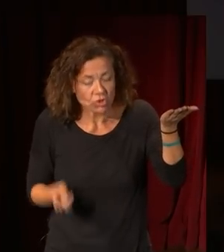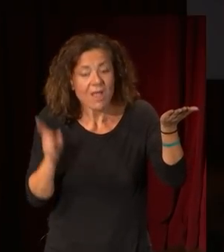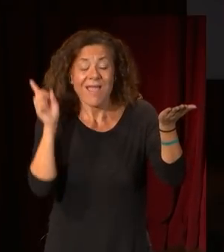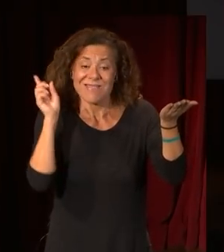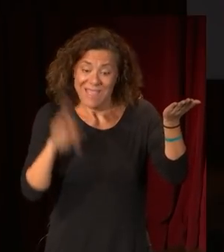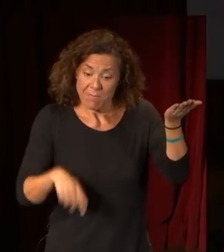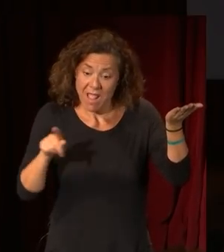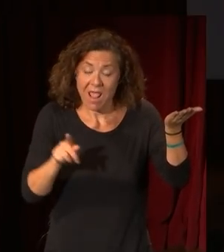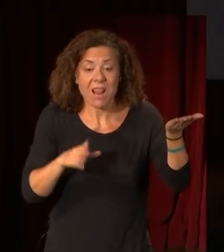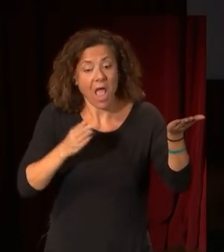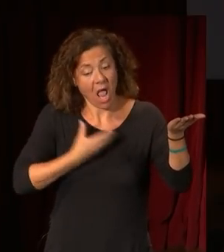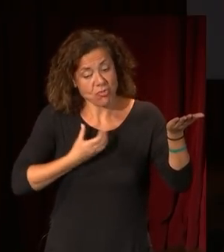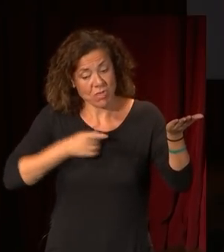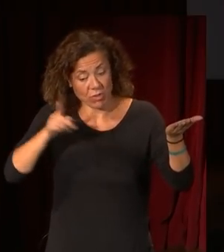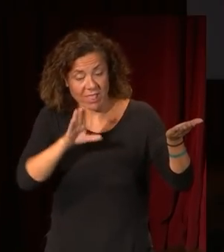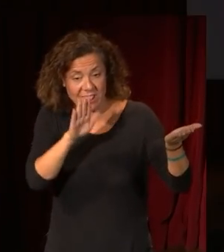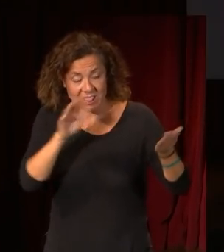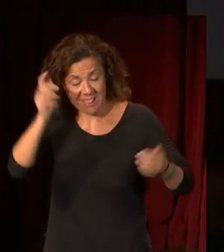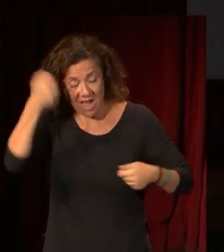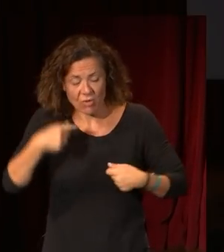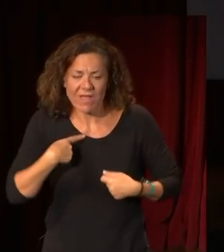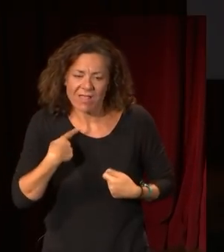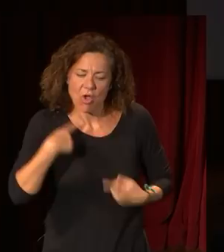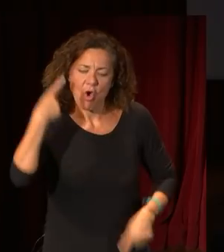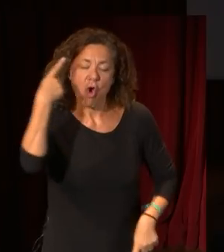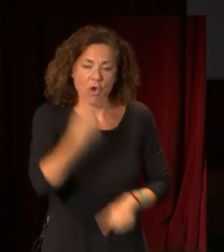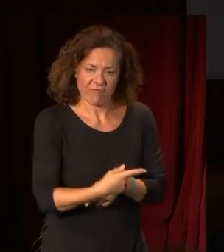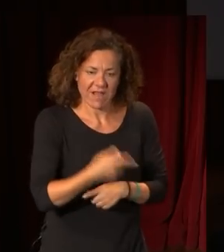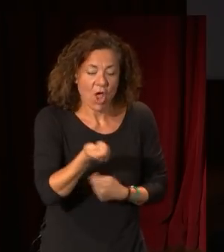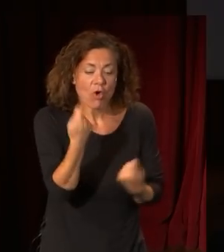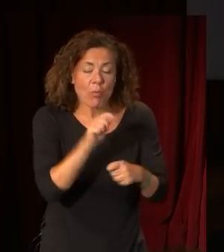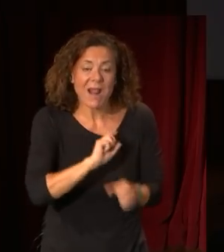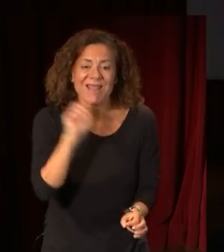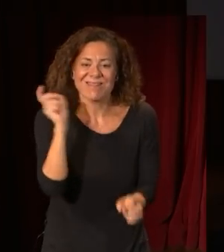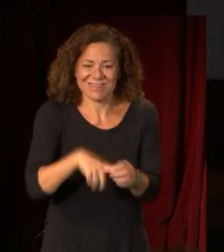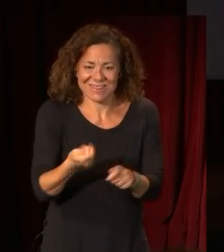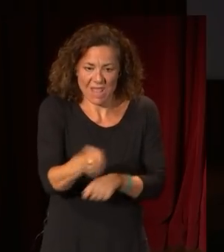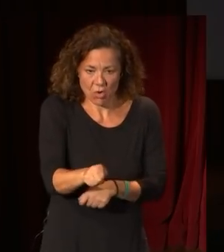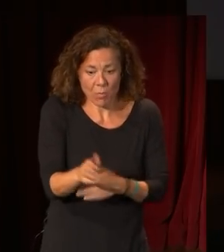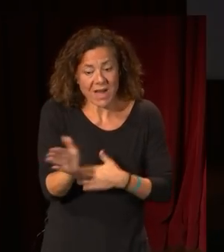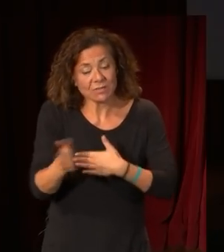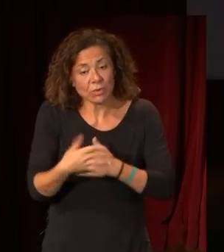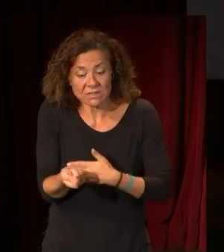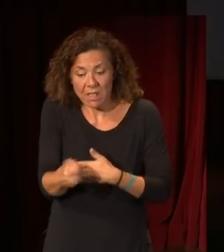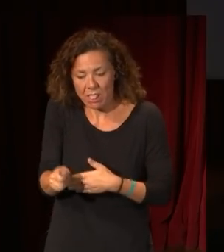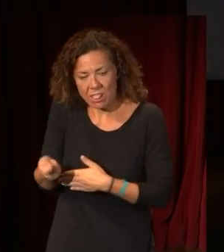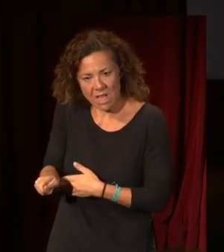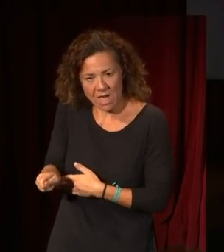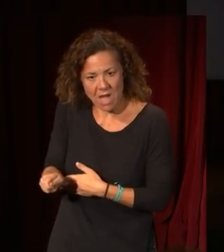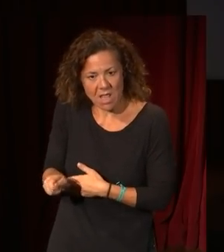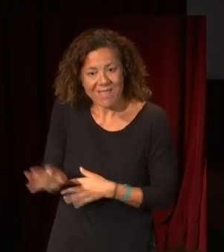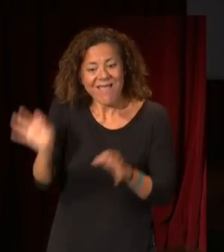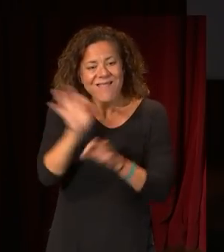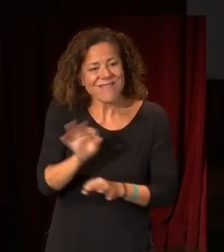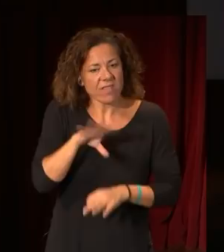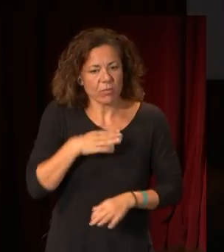de zaragoza ordena comprar un cerrojo para cerrar las puertas y que para que ninguno pudiese